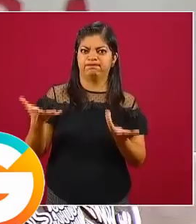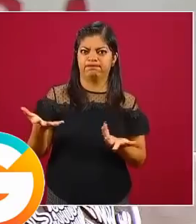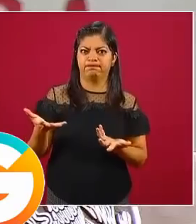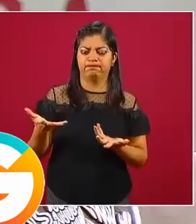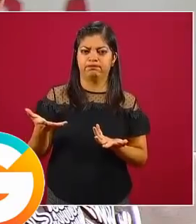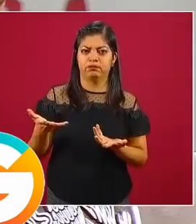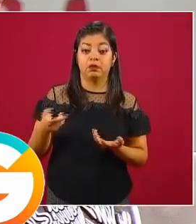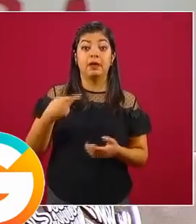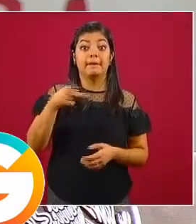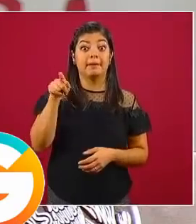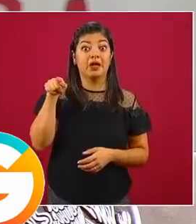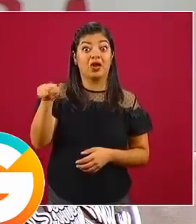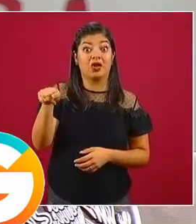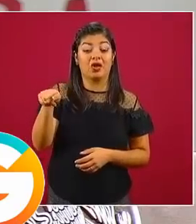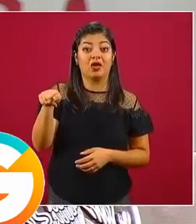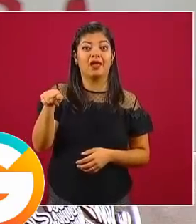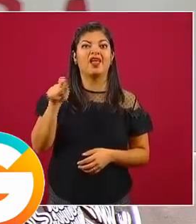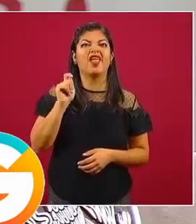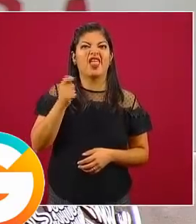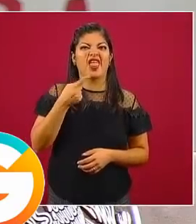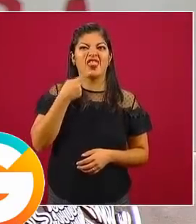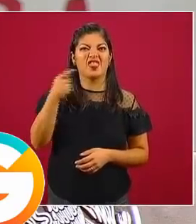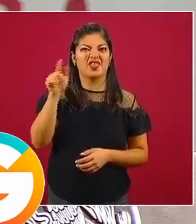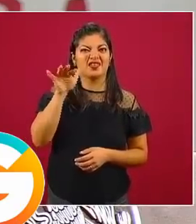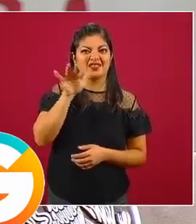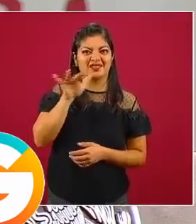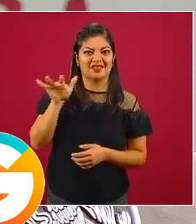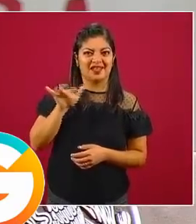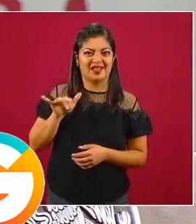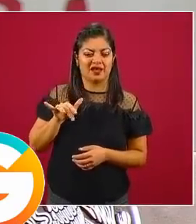Pero van a ver lo que dice